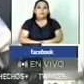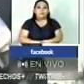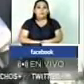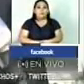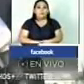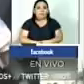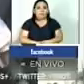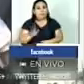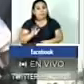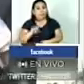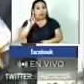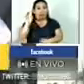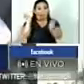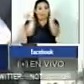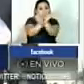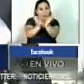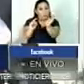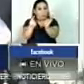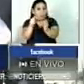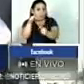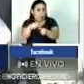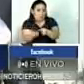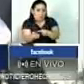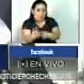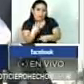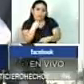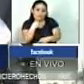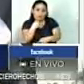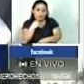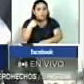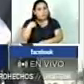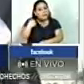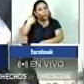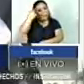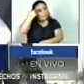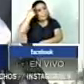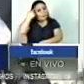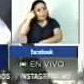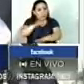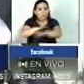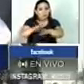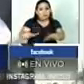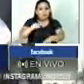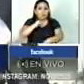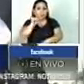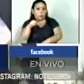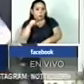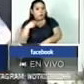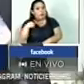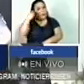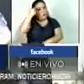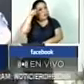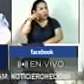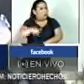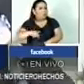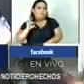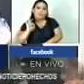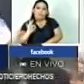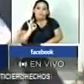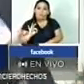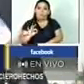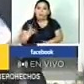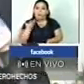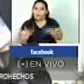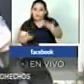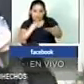Porque primero de mayo estamos a viernes, entendería que el llamamiento está hasta el jueves, esperaríamos realmente que lo hicieran ahora mismo. Si hay